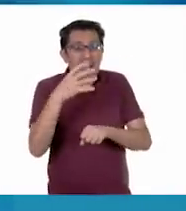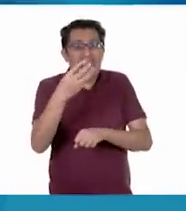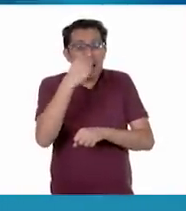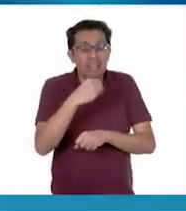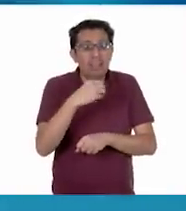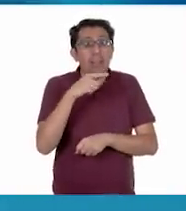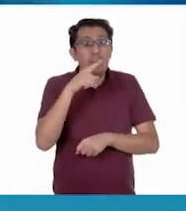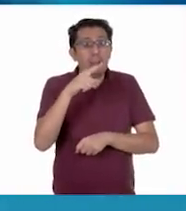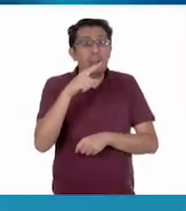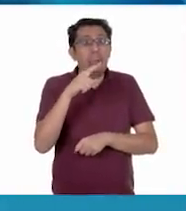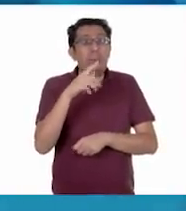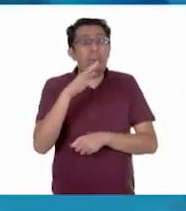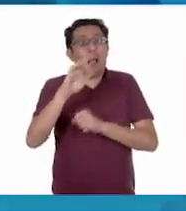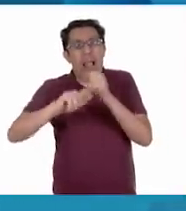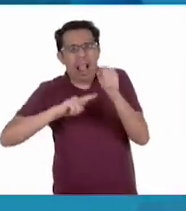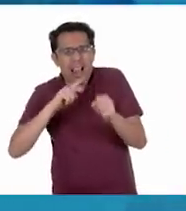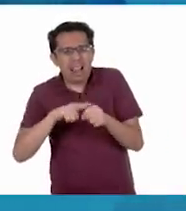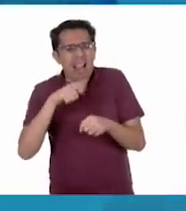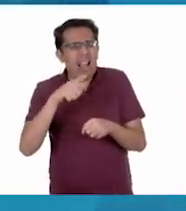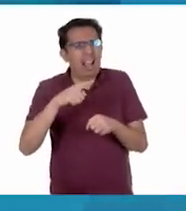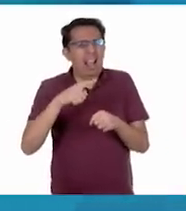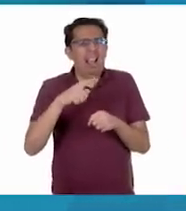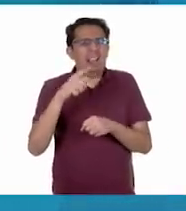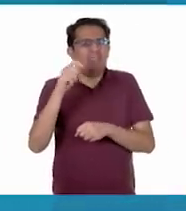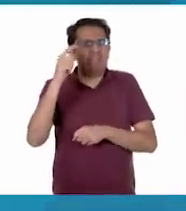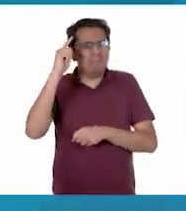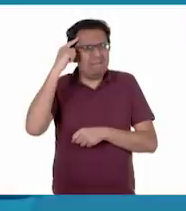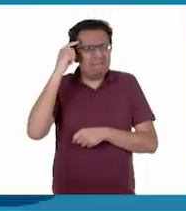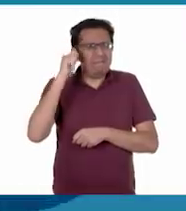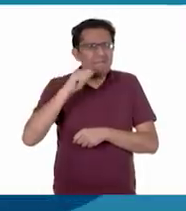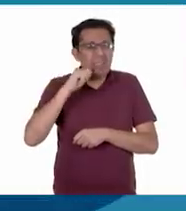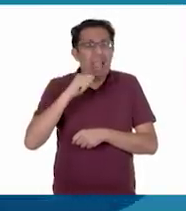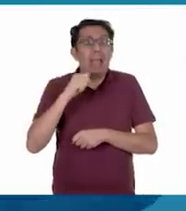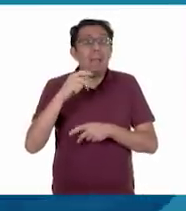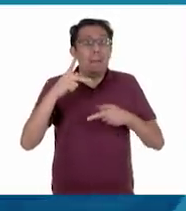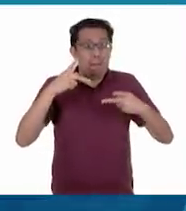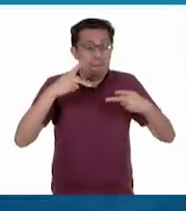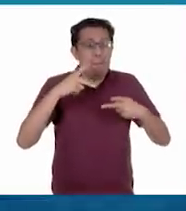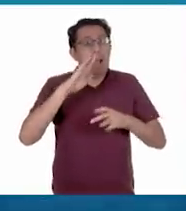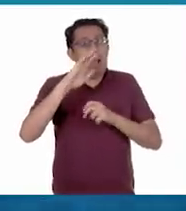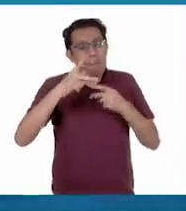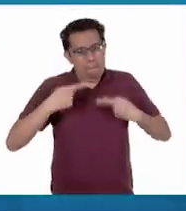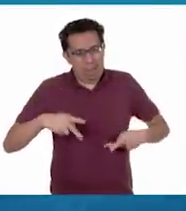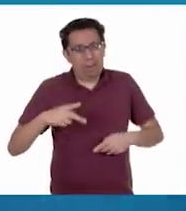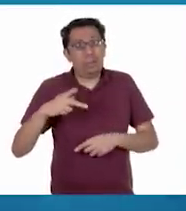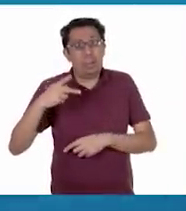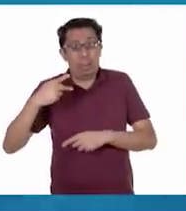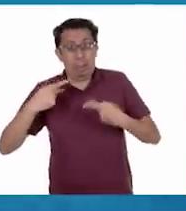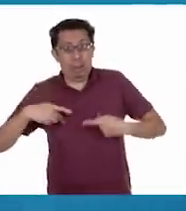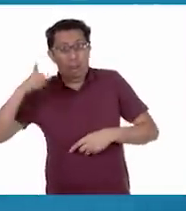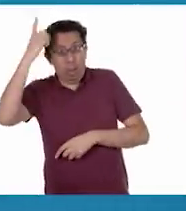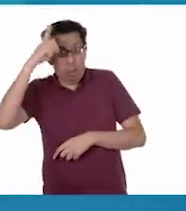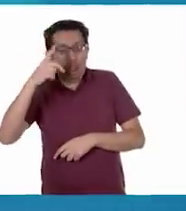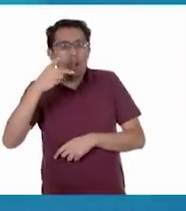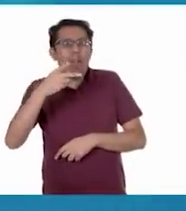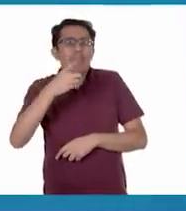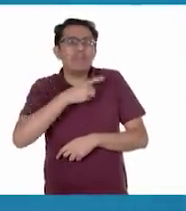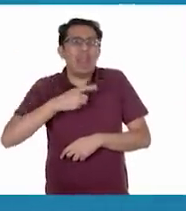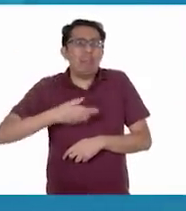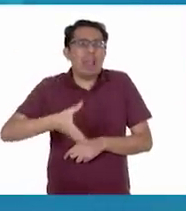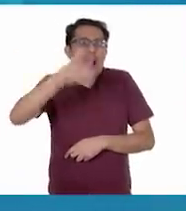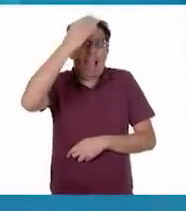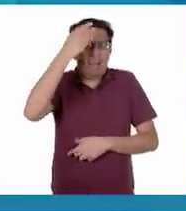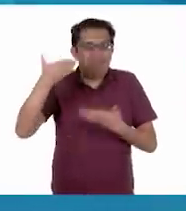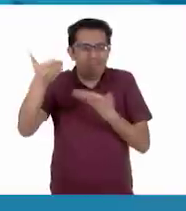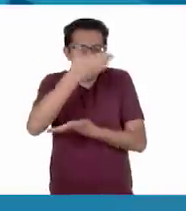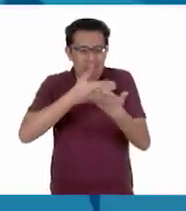de perros? Perros y dueños deben aprender a convivir y entenderse. Aquí te vamos a dar unos consejos. Al